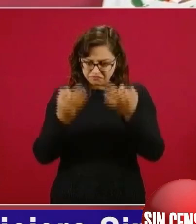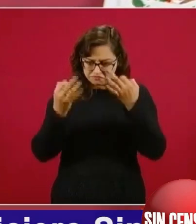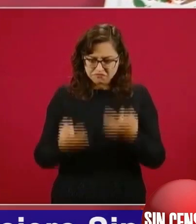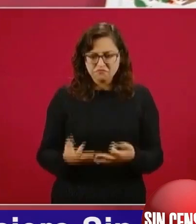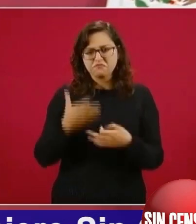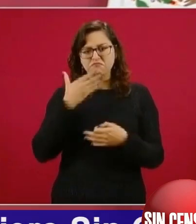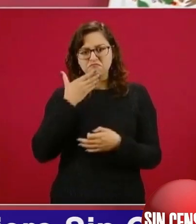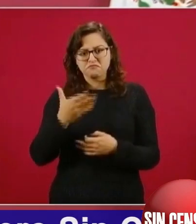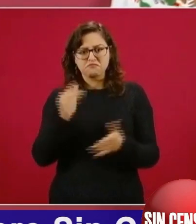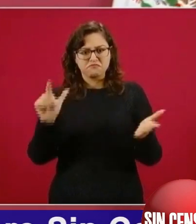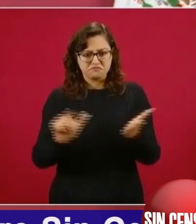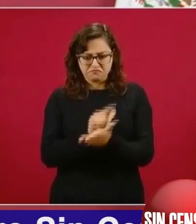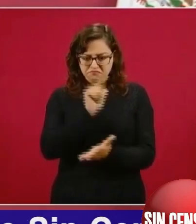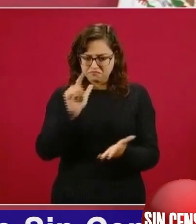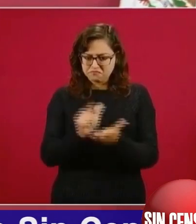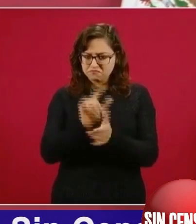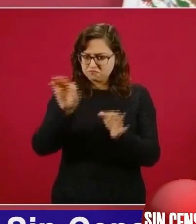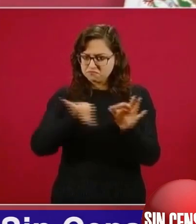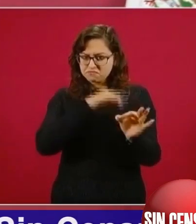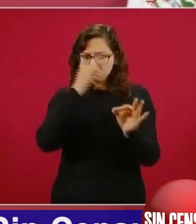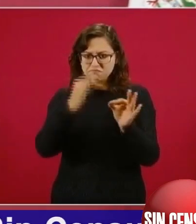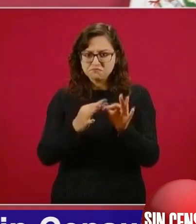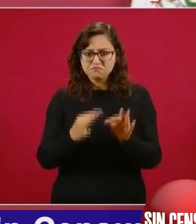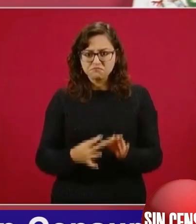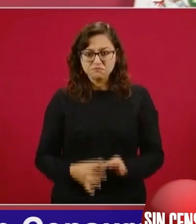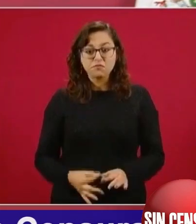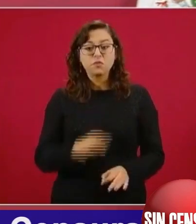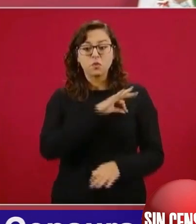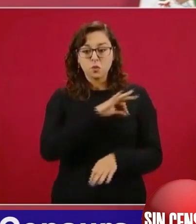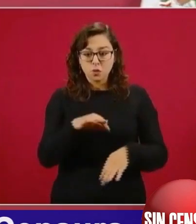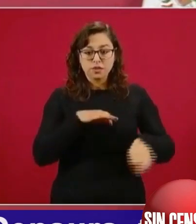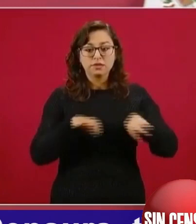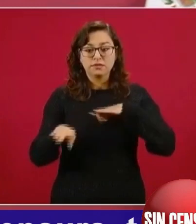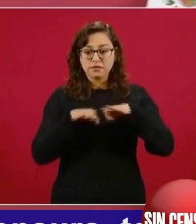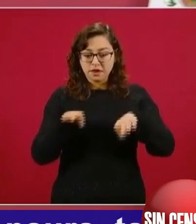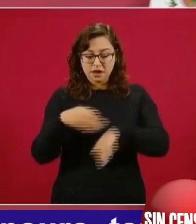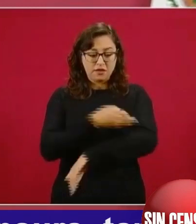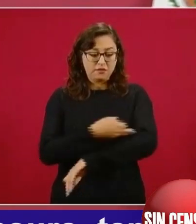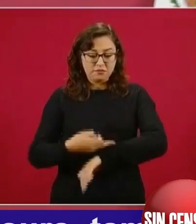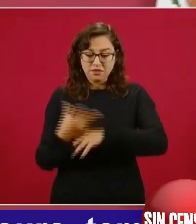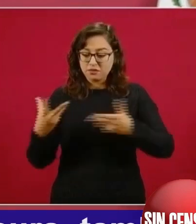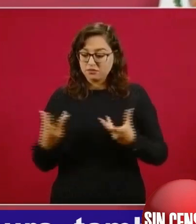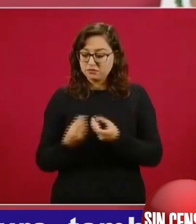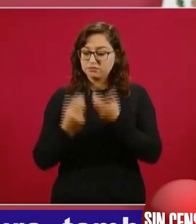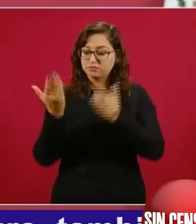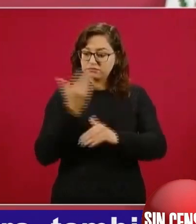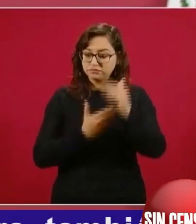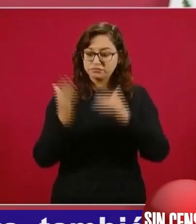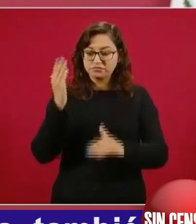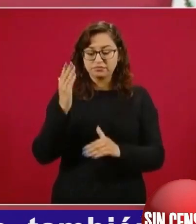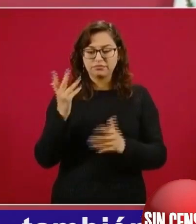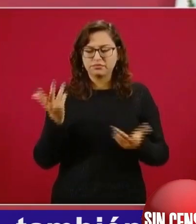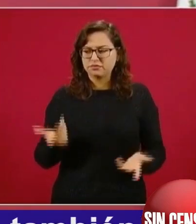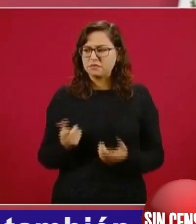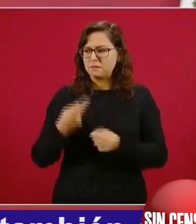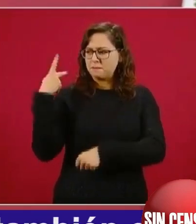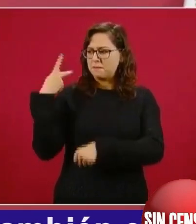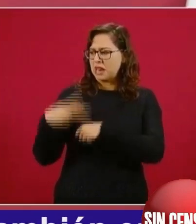legal que les permita salir adelante con sus familias y que no se expongan